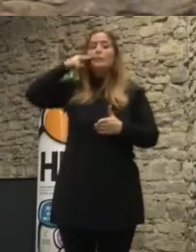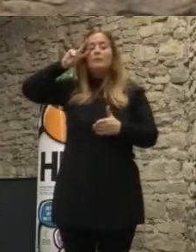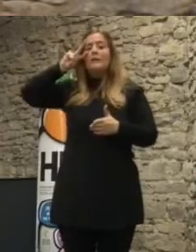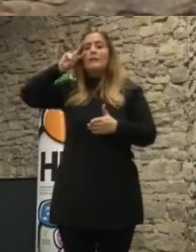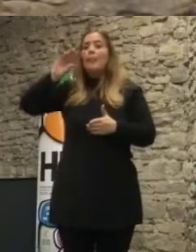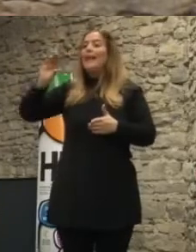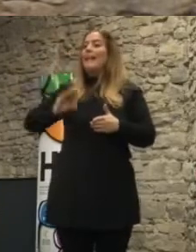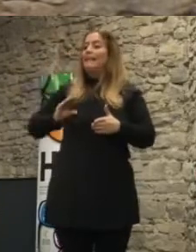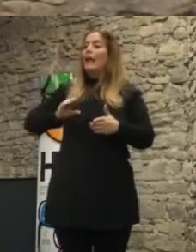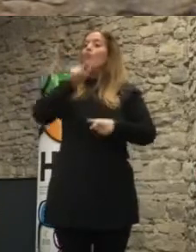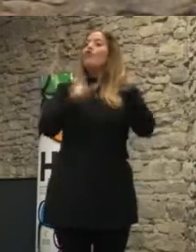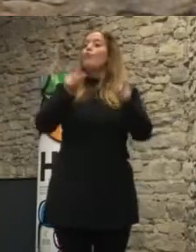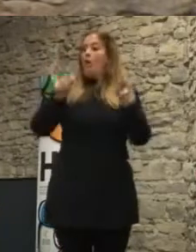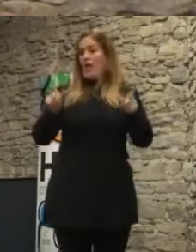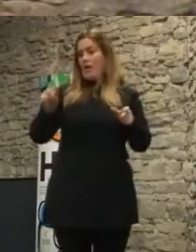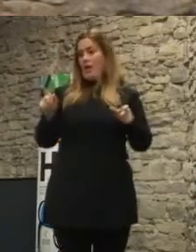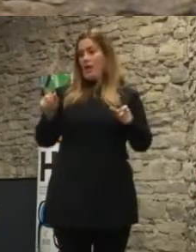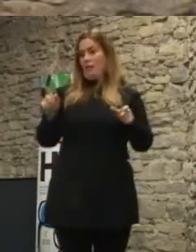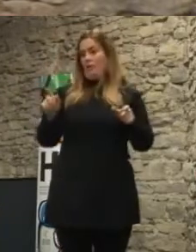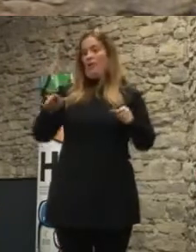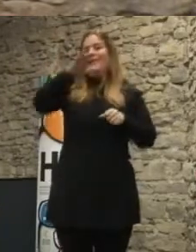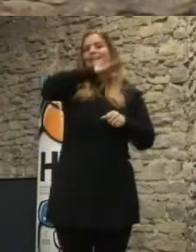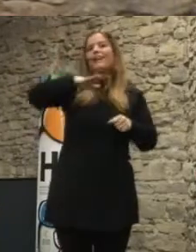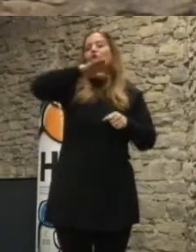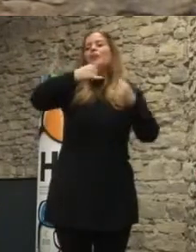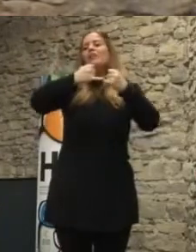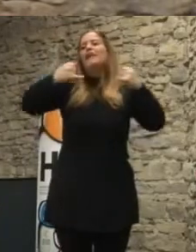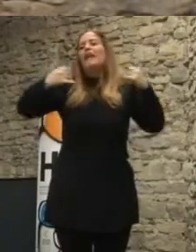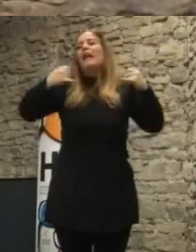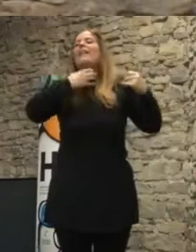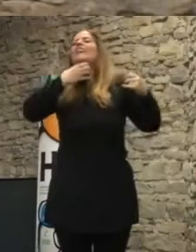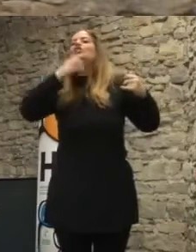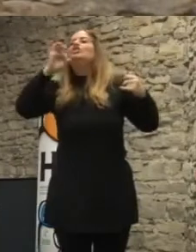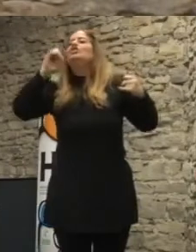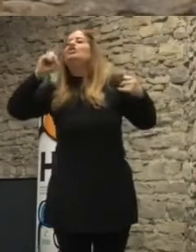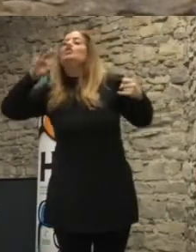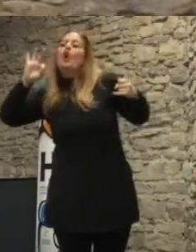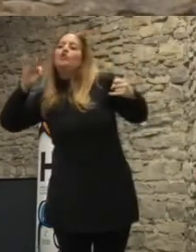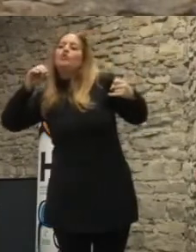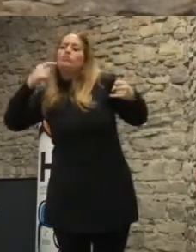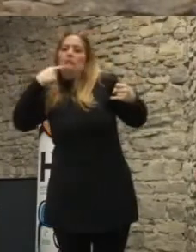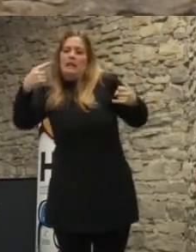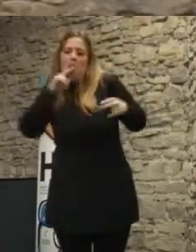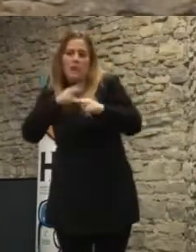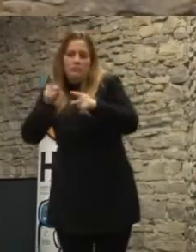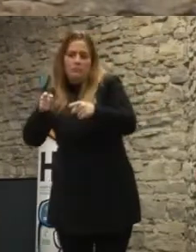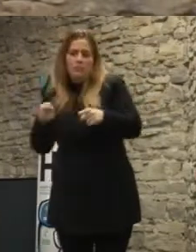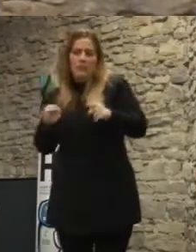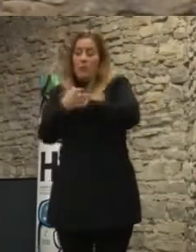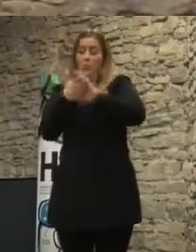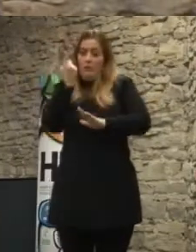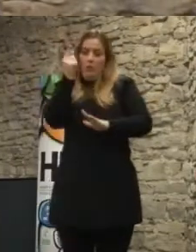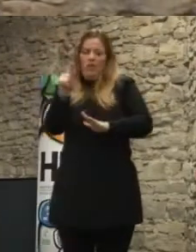ciudadana en los barrios del eje Besós, que llaman, que coincide con el río Besós en Barcelona. Y muy rápido, en un minuto,